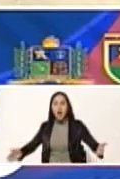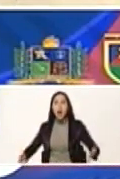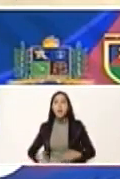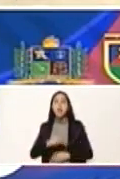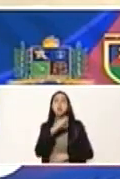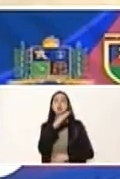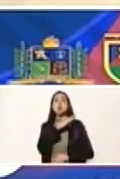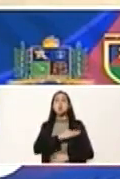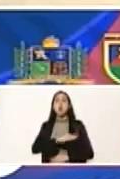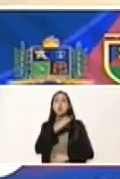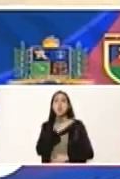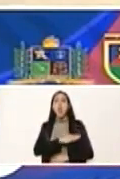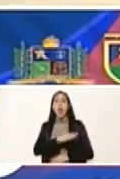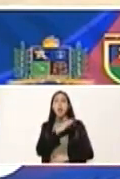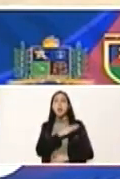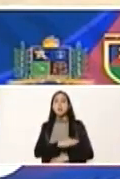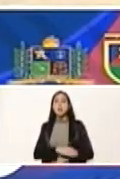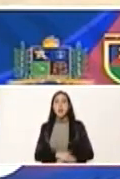socialista,